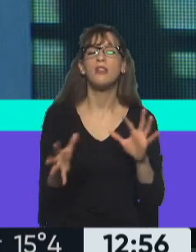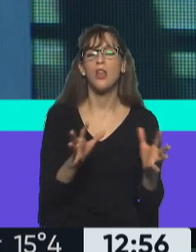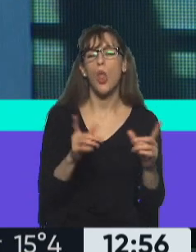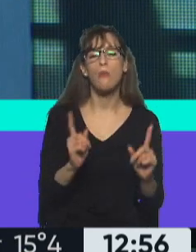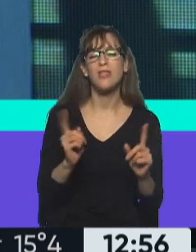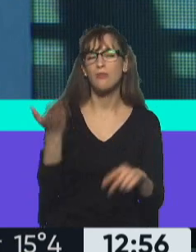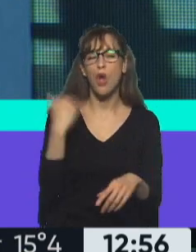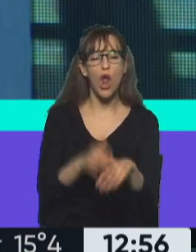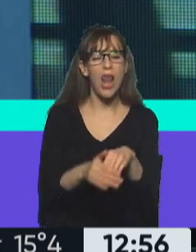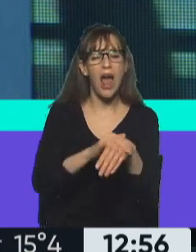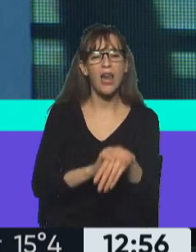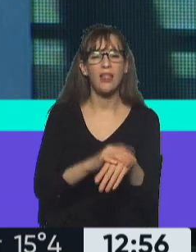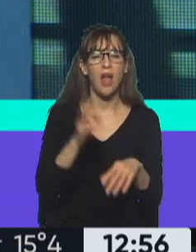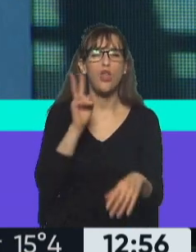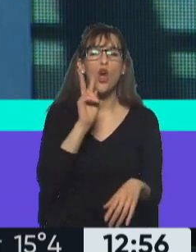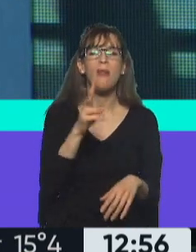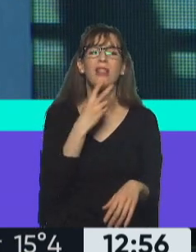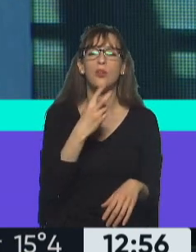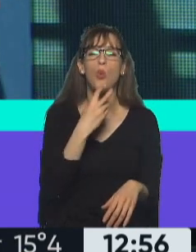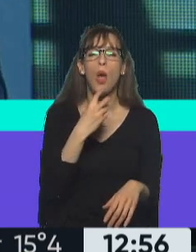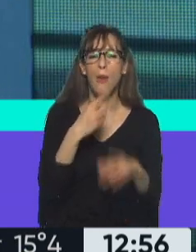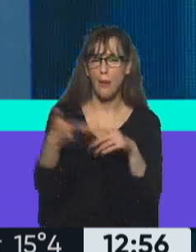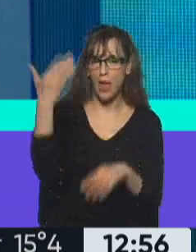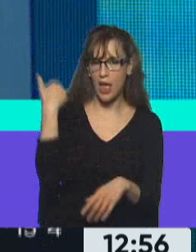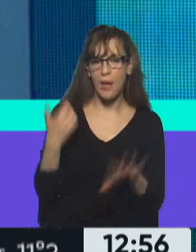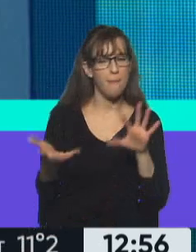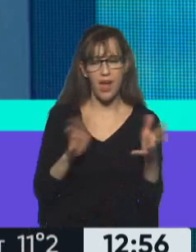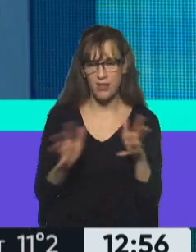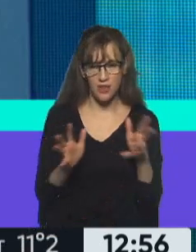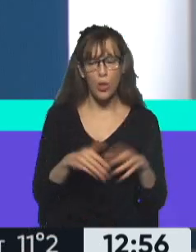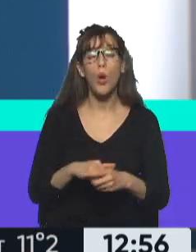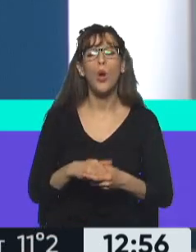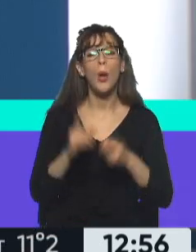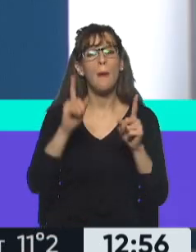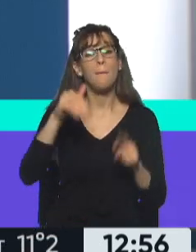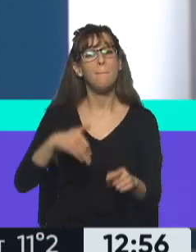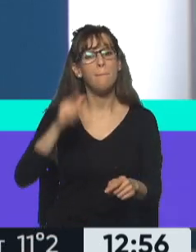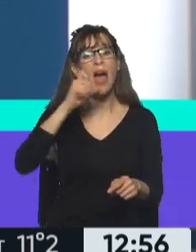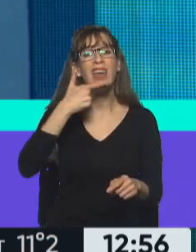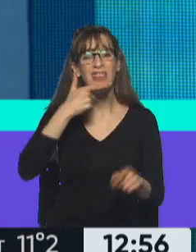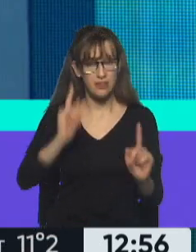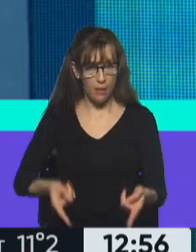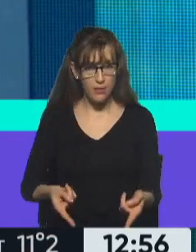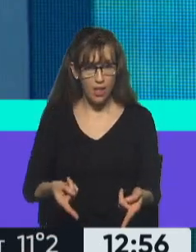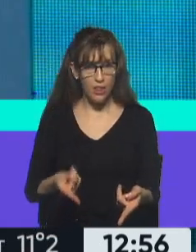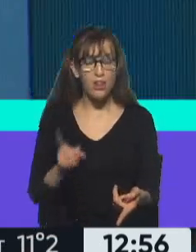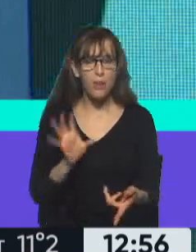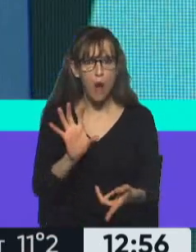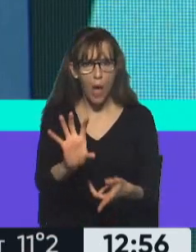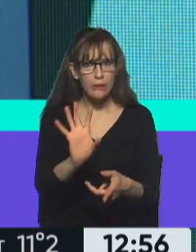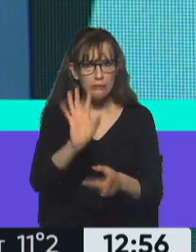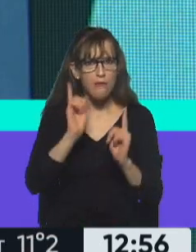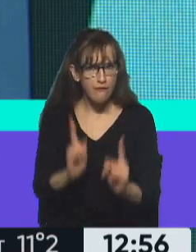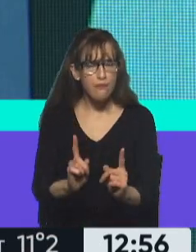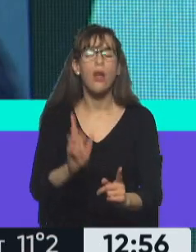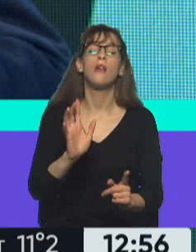larreta el 2019 quizás un punto menos pero lo va a ser esto lo demás también se retiene en promesas buenos y siempre y cuando manes quede